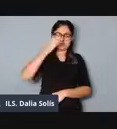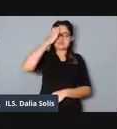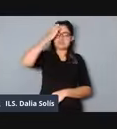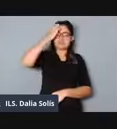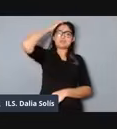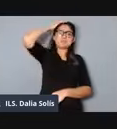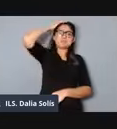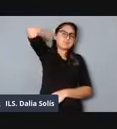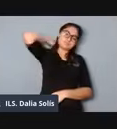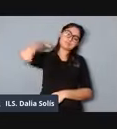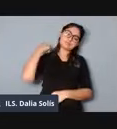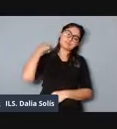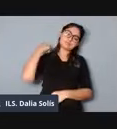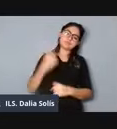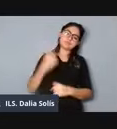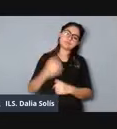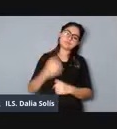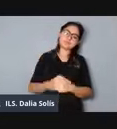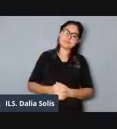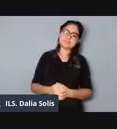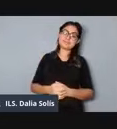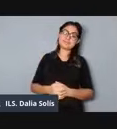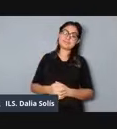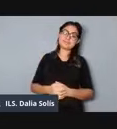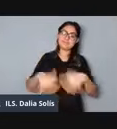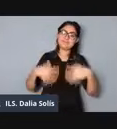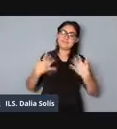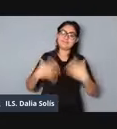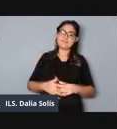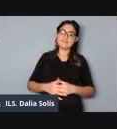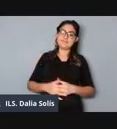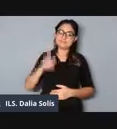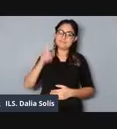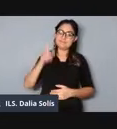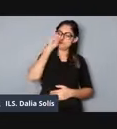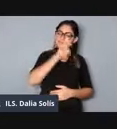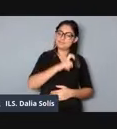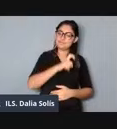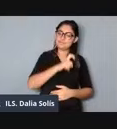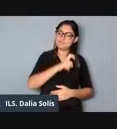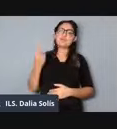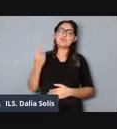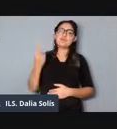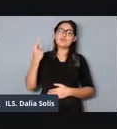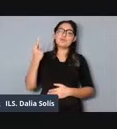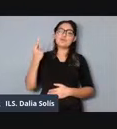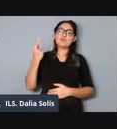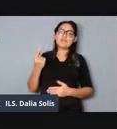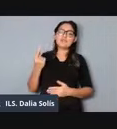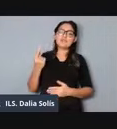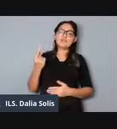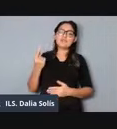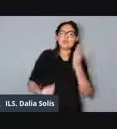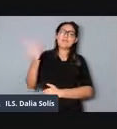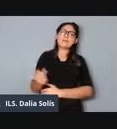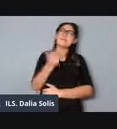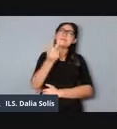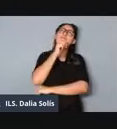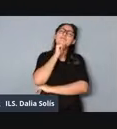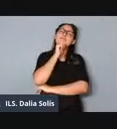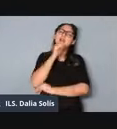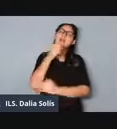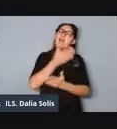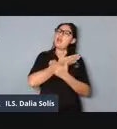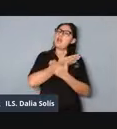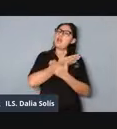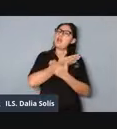Porque entonces la pregunta sería, hoy día quienes tienen hijos e hijas podemos